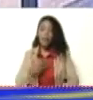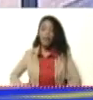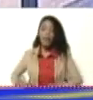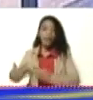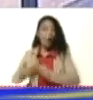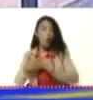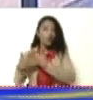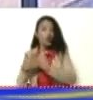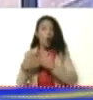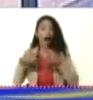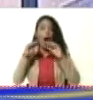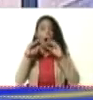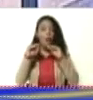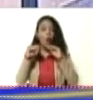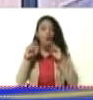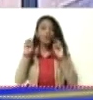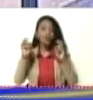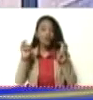Habló,